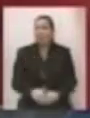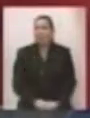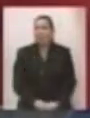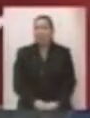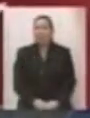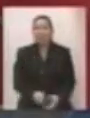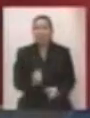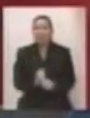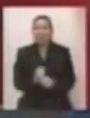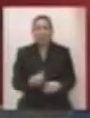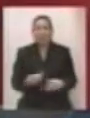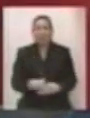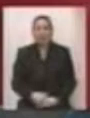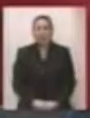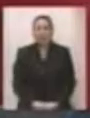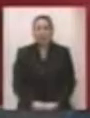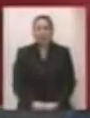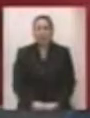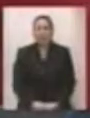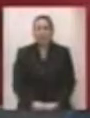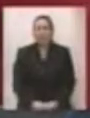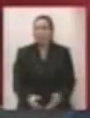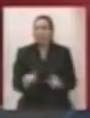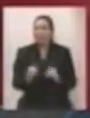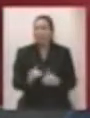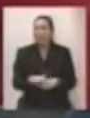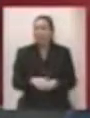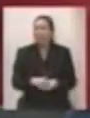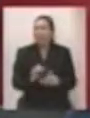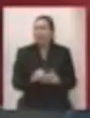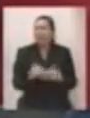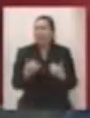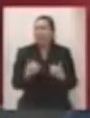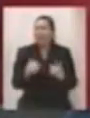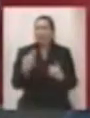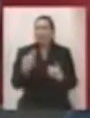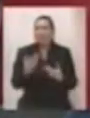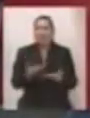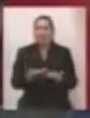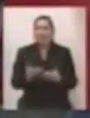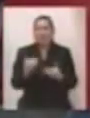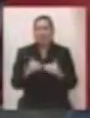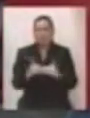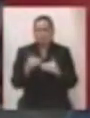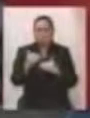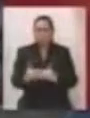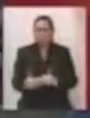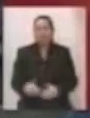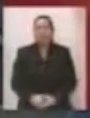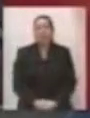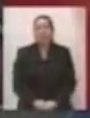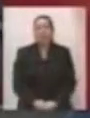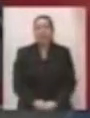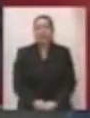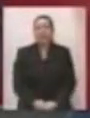ya el trabajo de la comisión encuentra un engarce a un plan que considera políticas de mediano y corto plazo. En todo